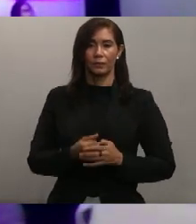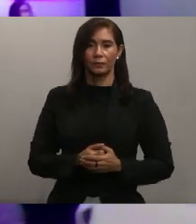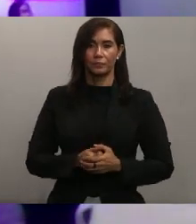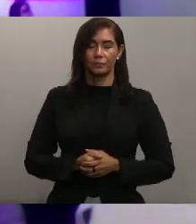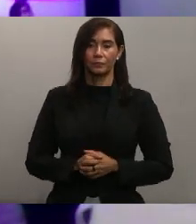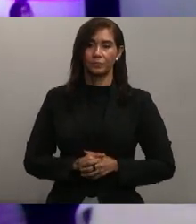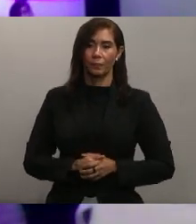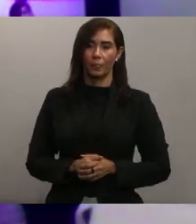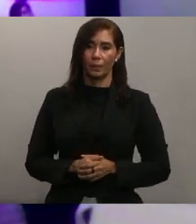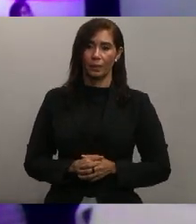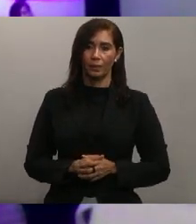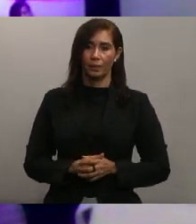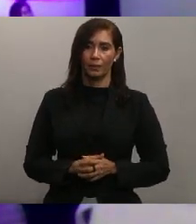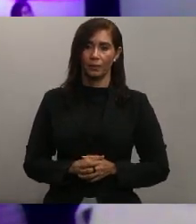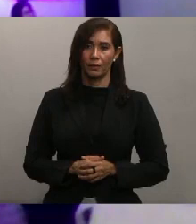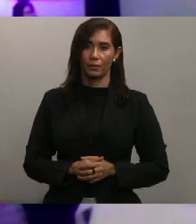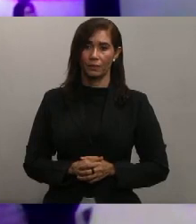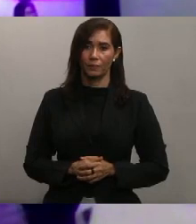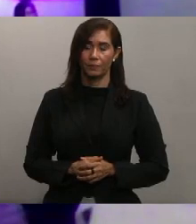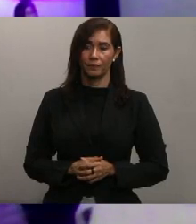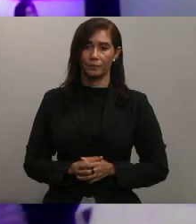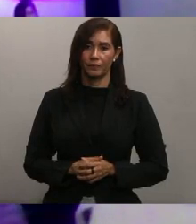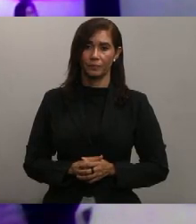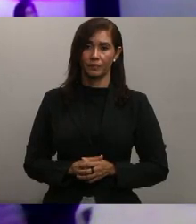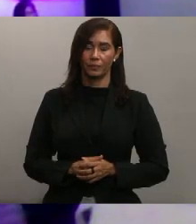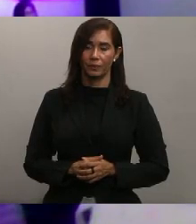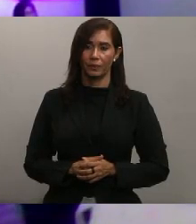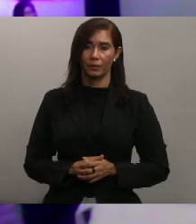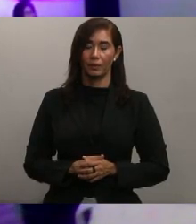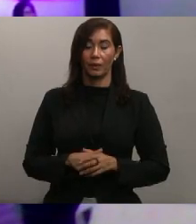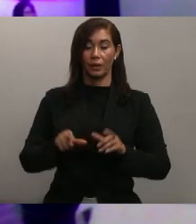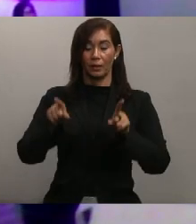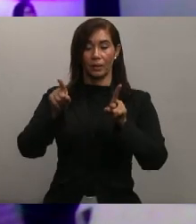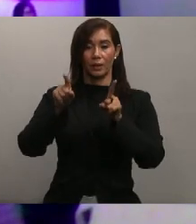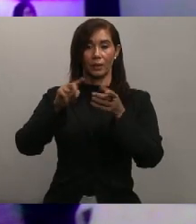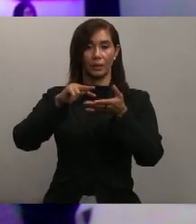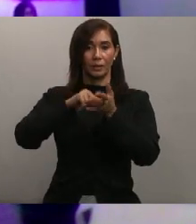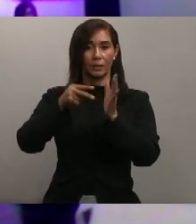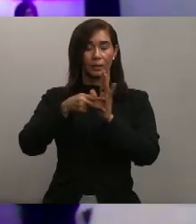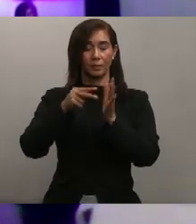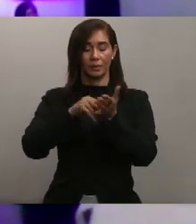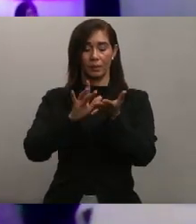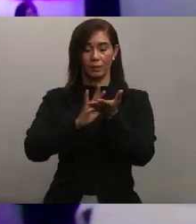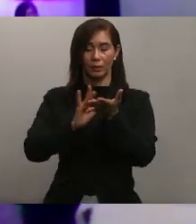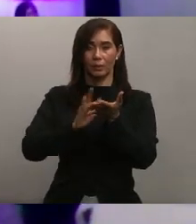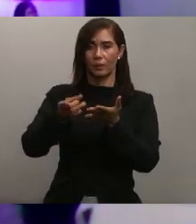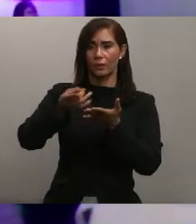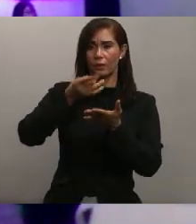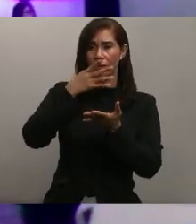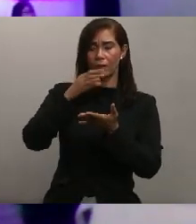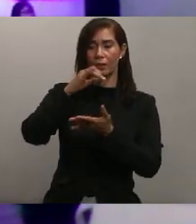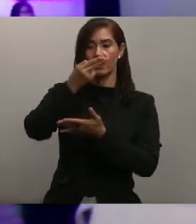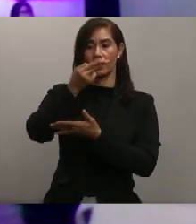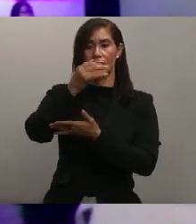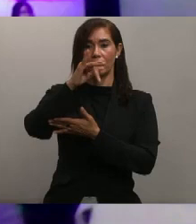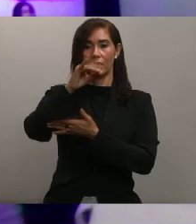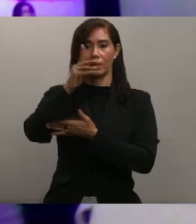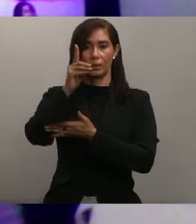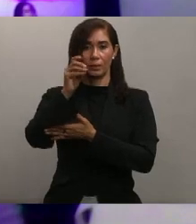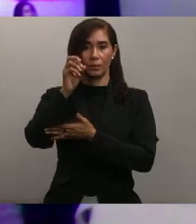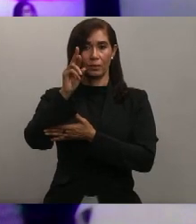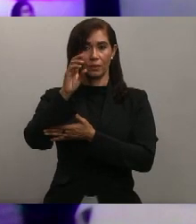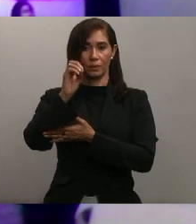los protocolos para el tratamiento de sulfato de hidroxicloroquina y tocilizumab a pacientes de